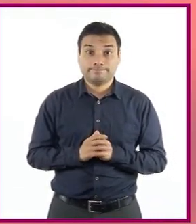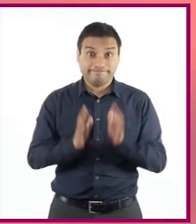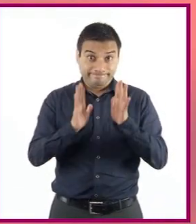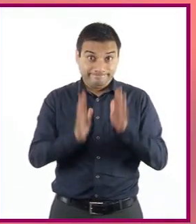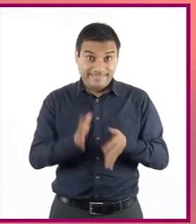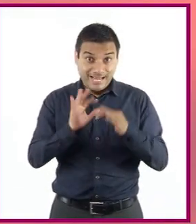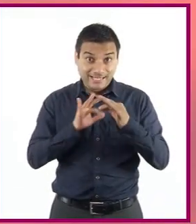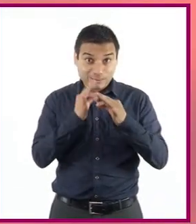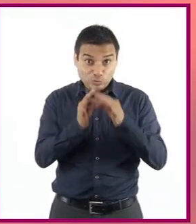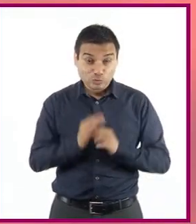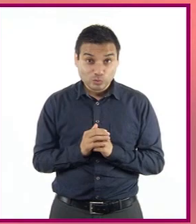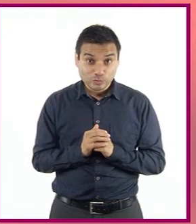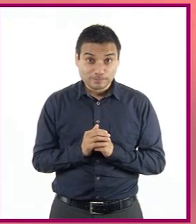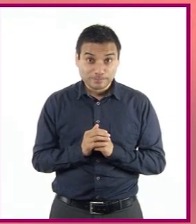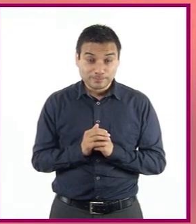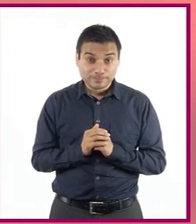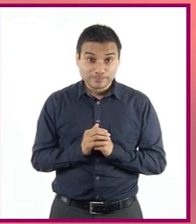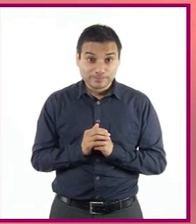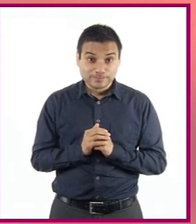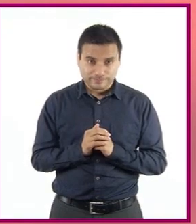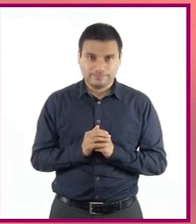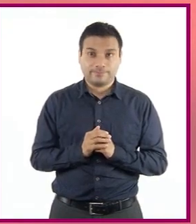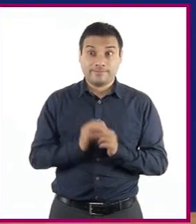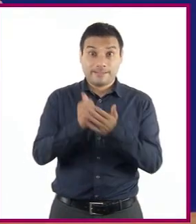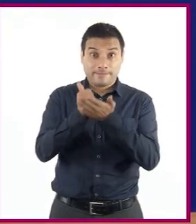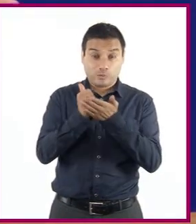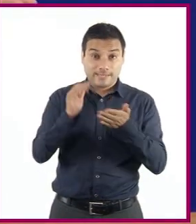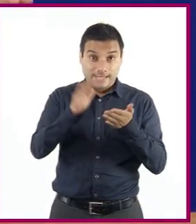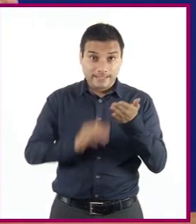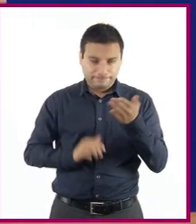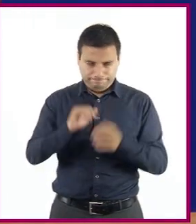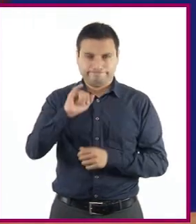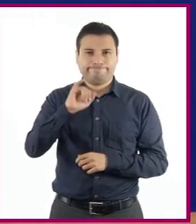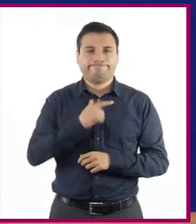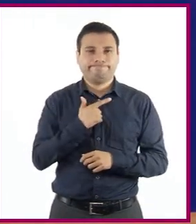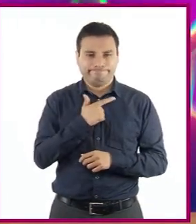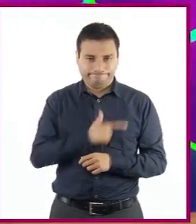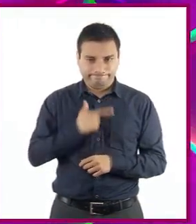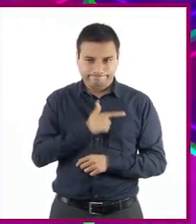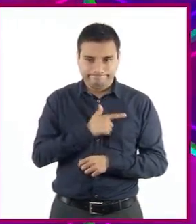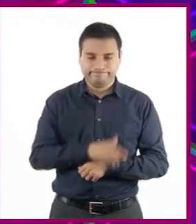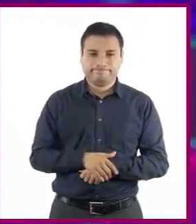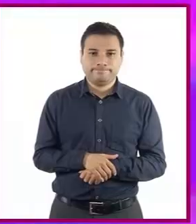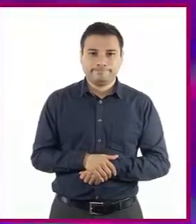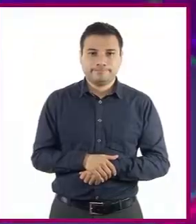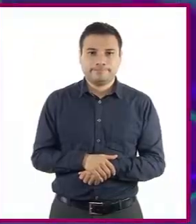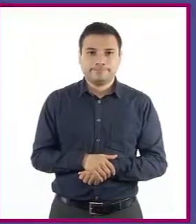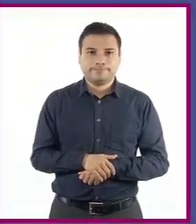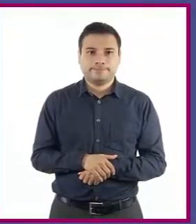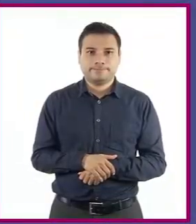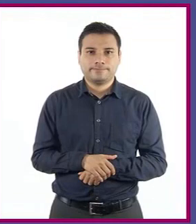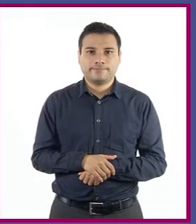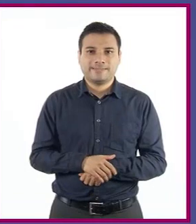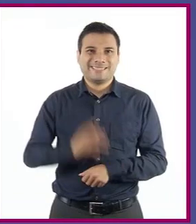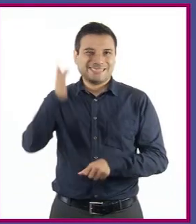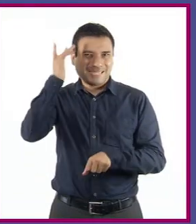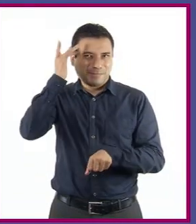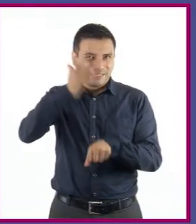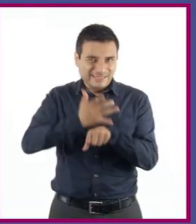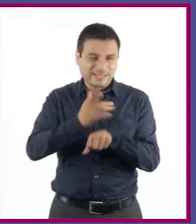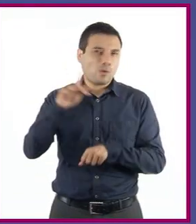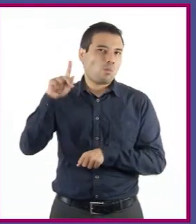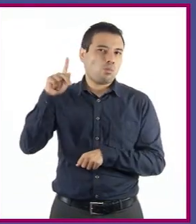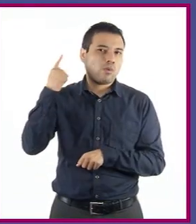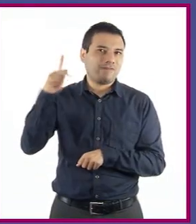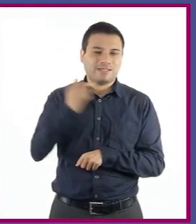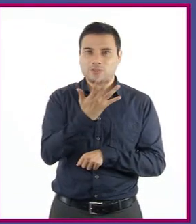listas y listos? Enrique, ¿me ayudas con la lectura? Por supuesto que sí, profesora. San Martín Texmelucan, Puebla,